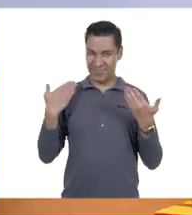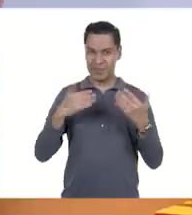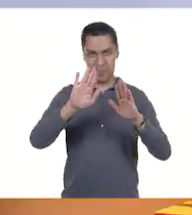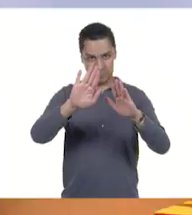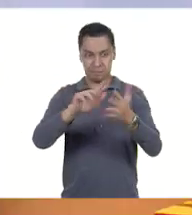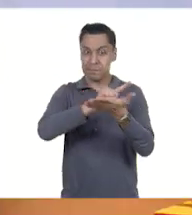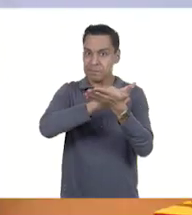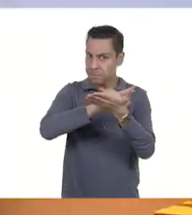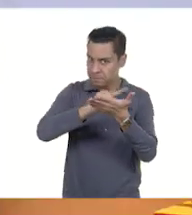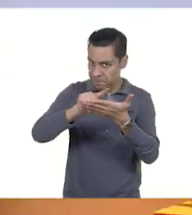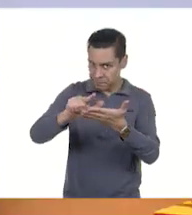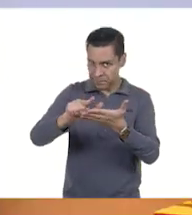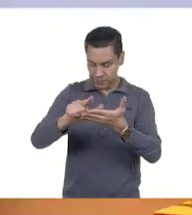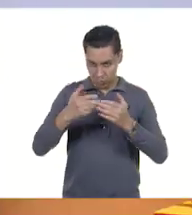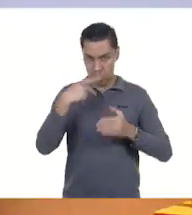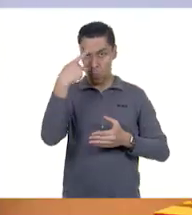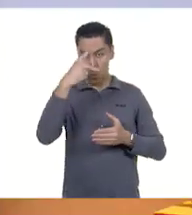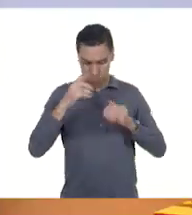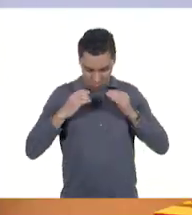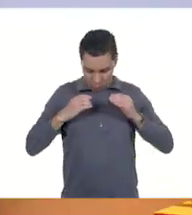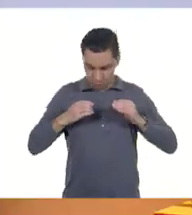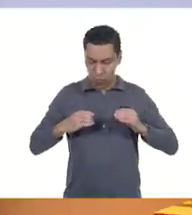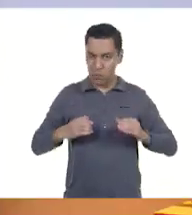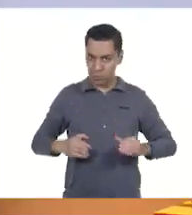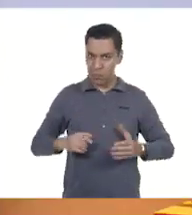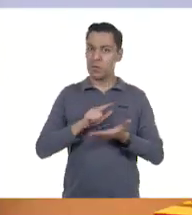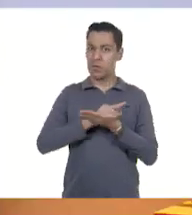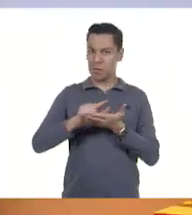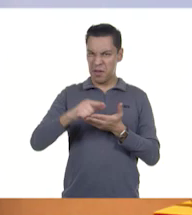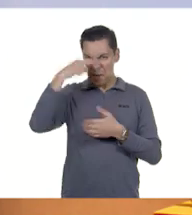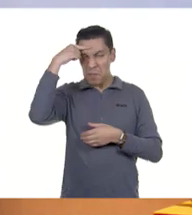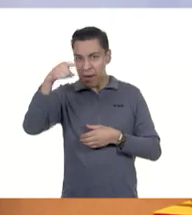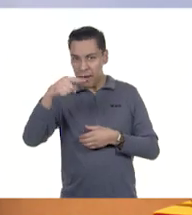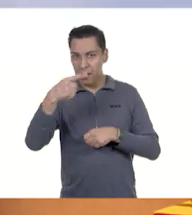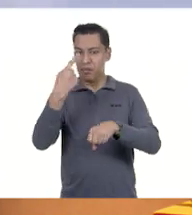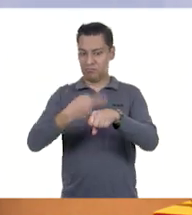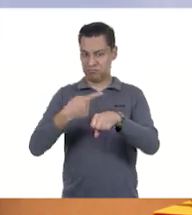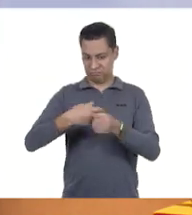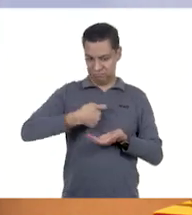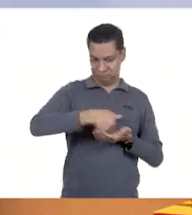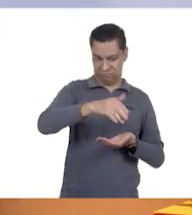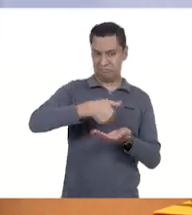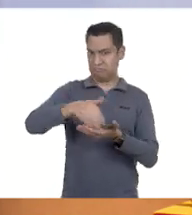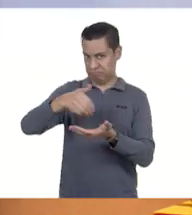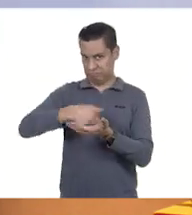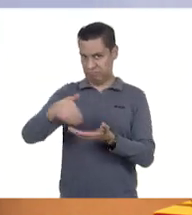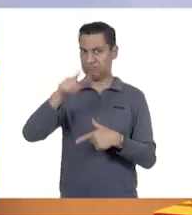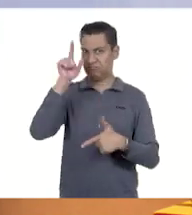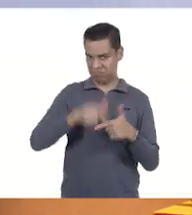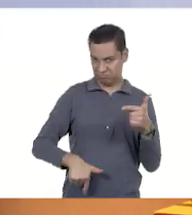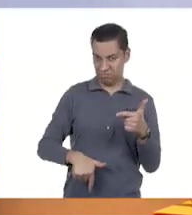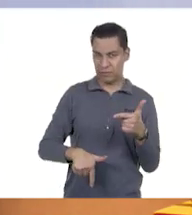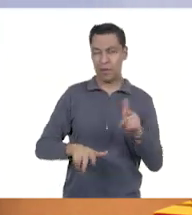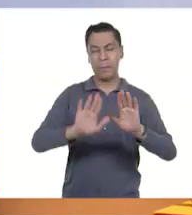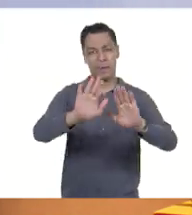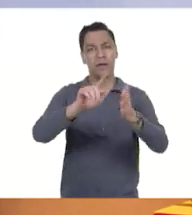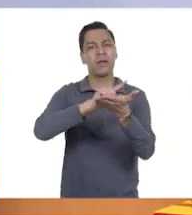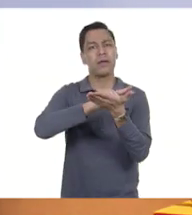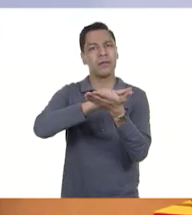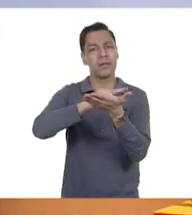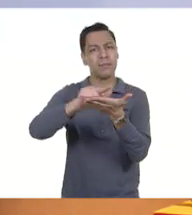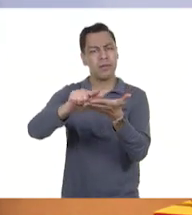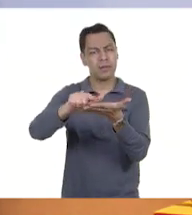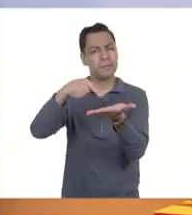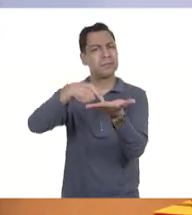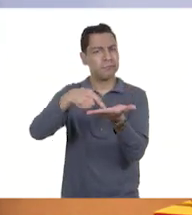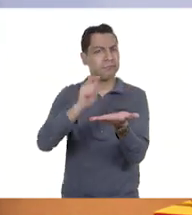y sobre este aseo que tenemos que realizar en nuestro cuerpo para evitar enfermedades. Pero no hemos platicado sobre la limpieza.